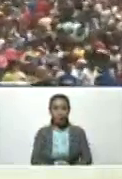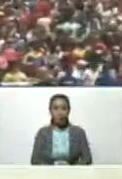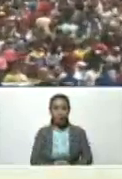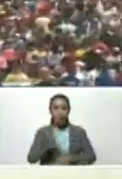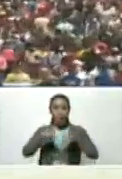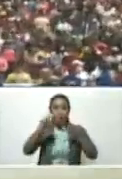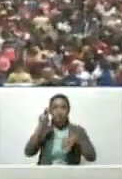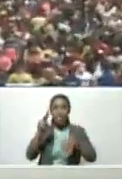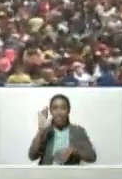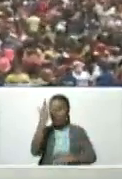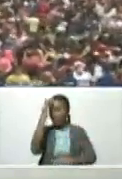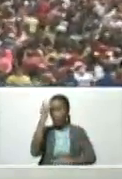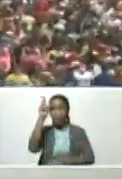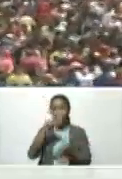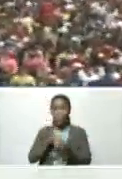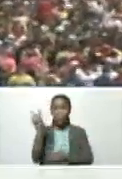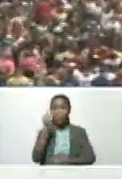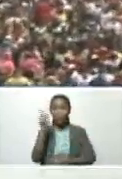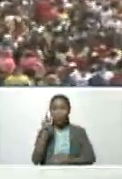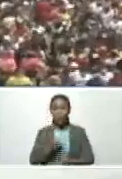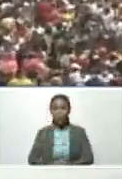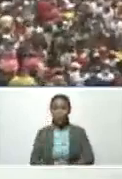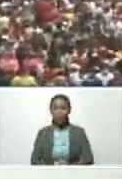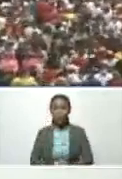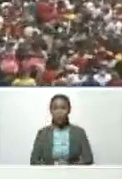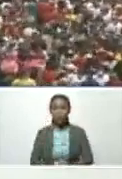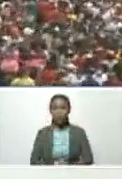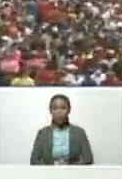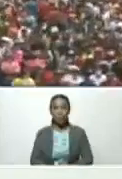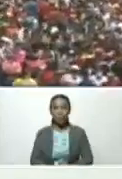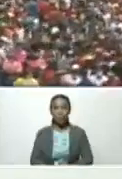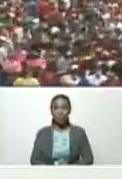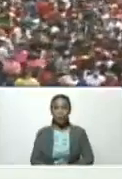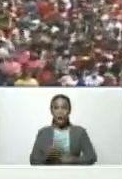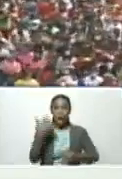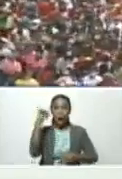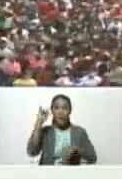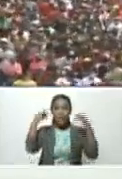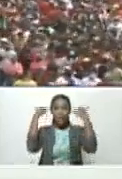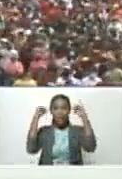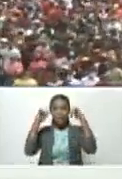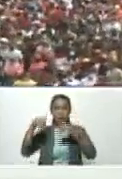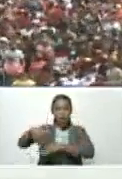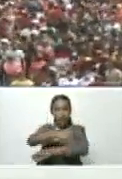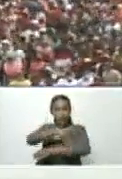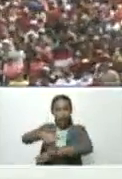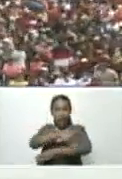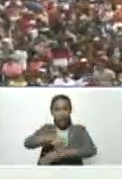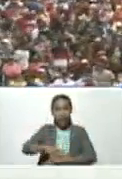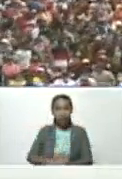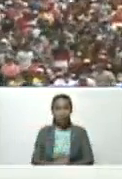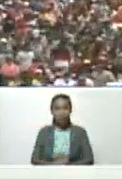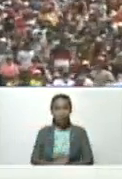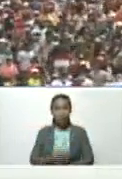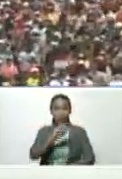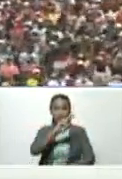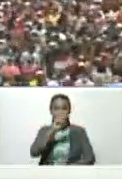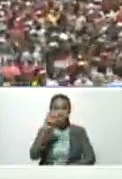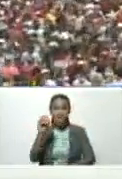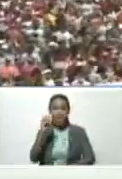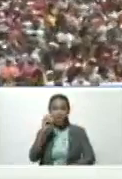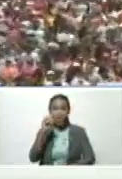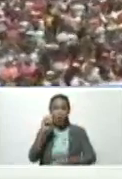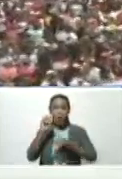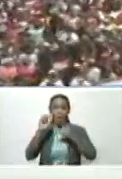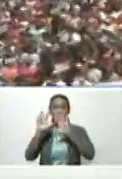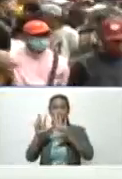12 de febrero 2022, estamos conmemorando en las calles los